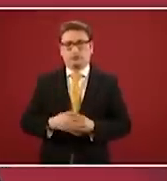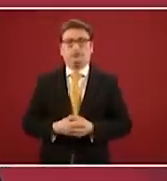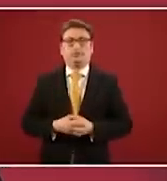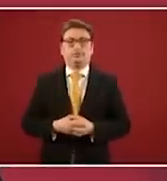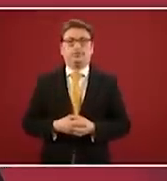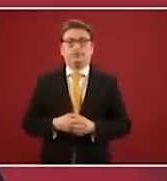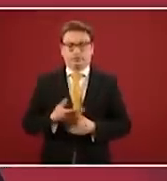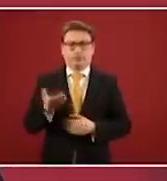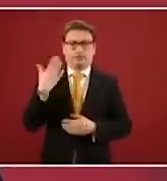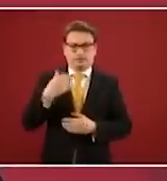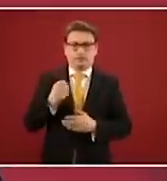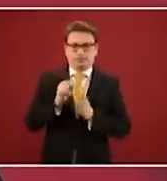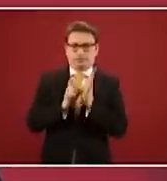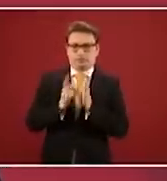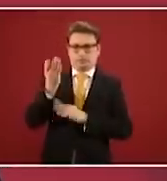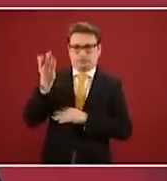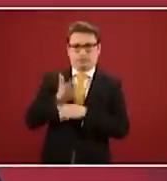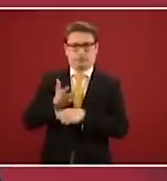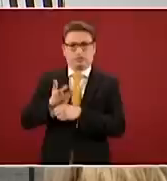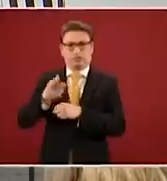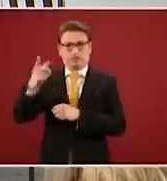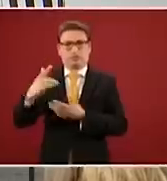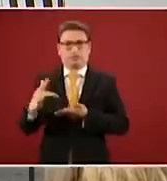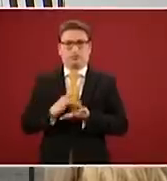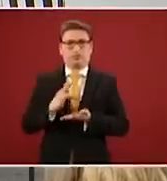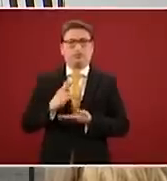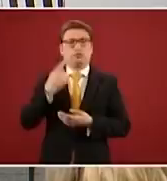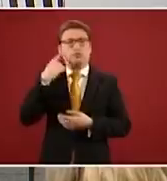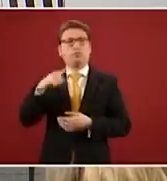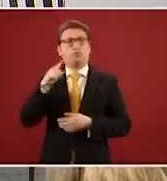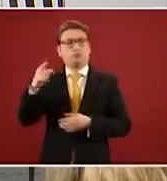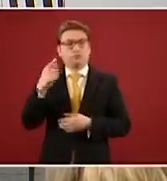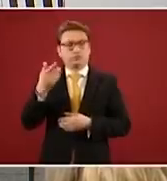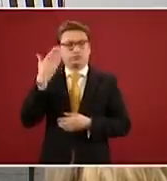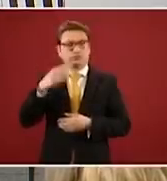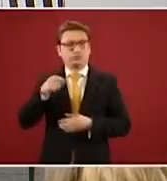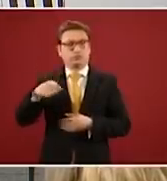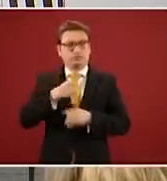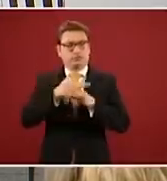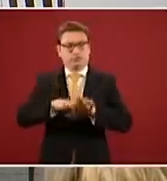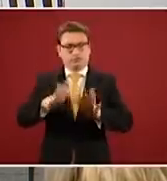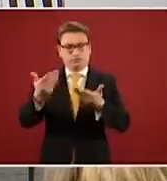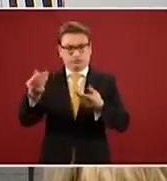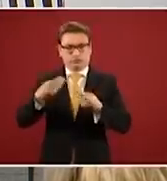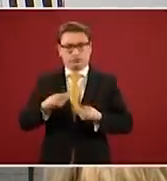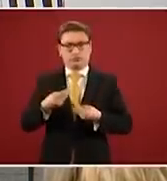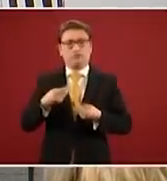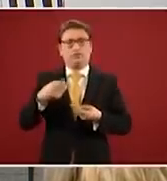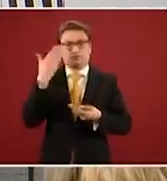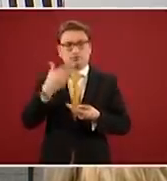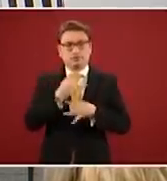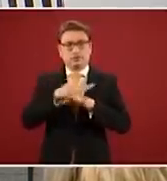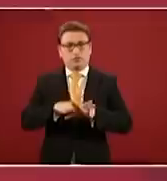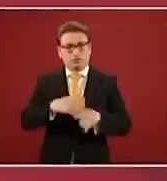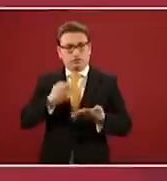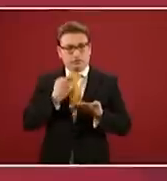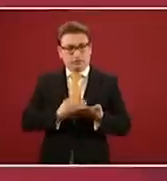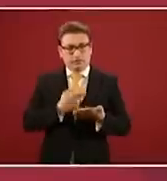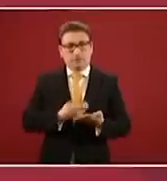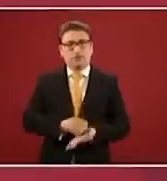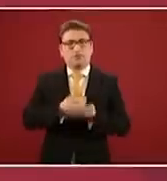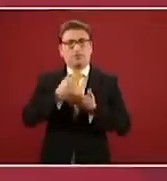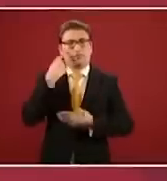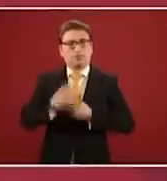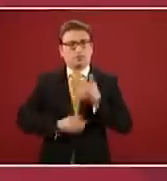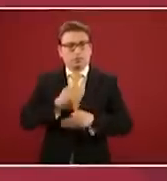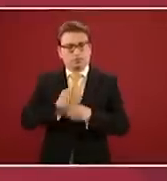ha solicitado a Estados Unidos que nos apoyen para poder tener esos datos que puedan servir tanto en la investigación